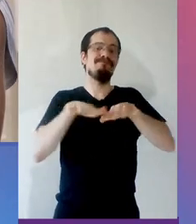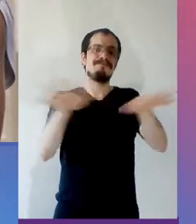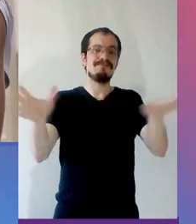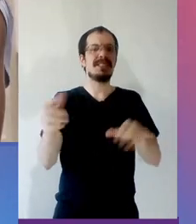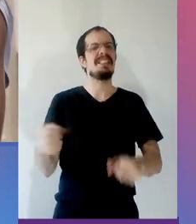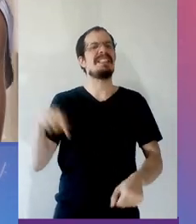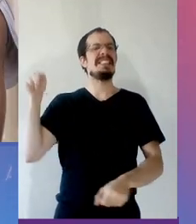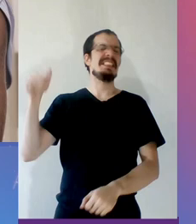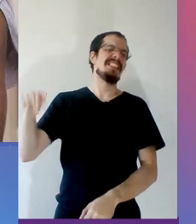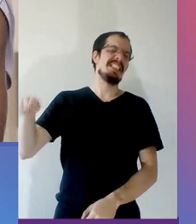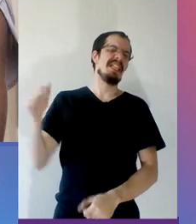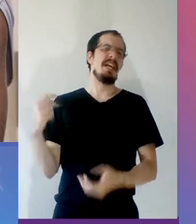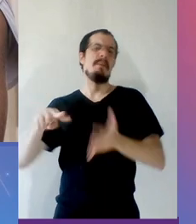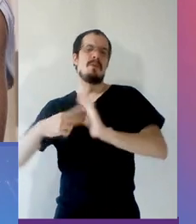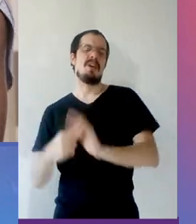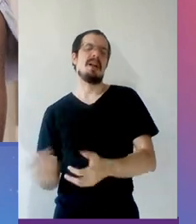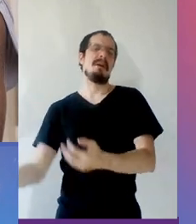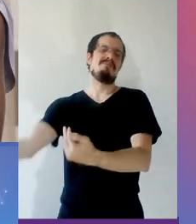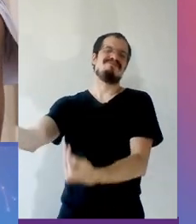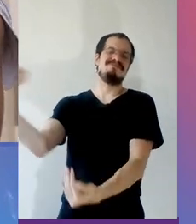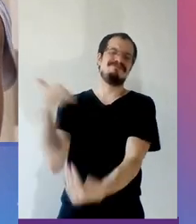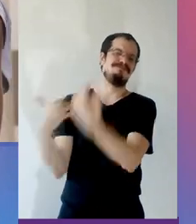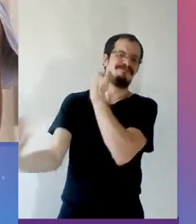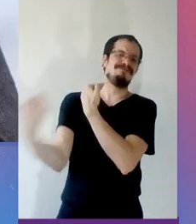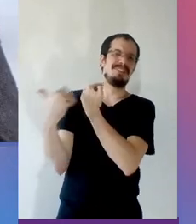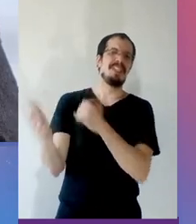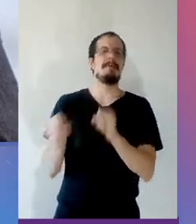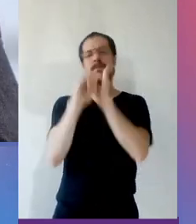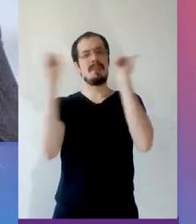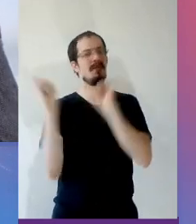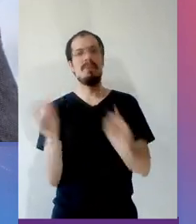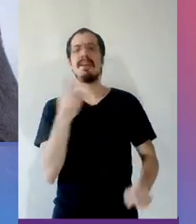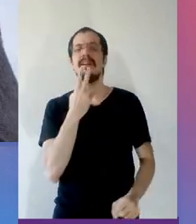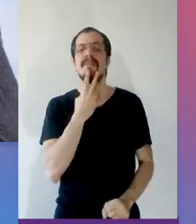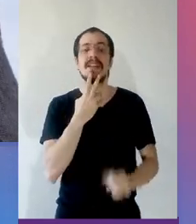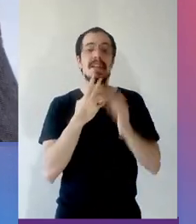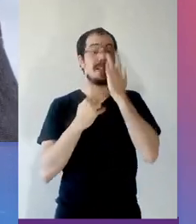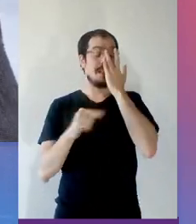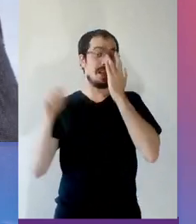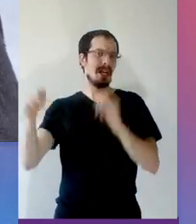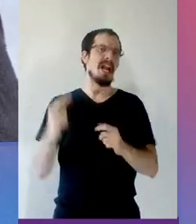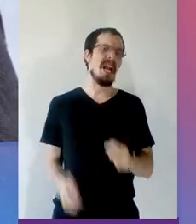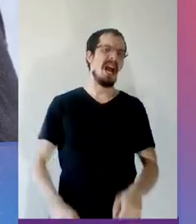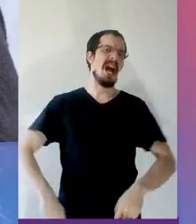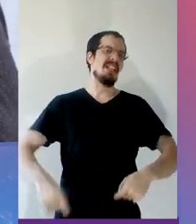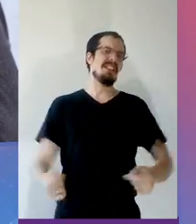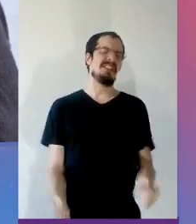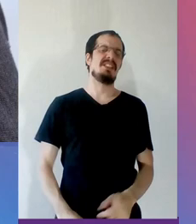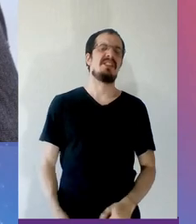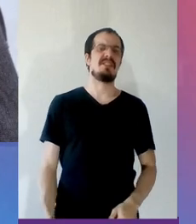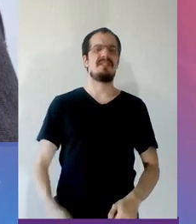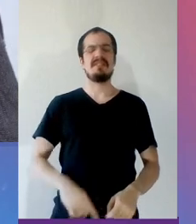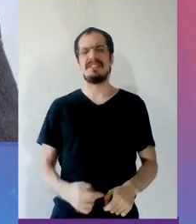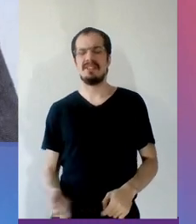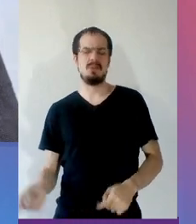generado espacios de vida cotidiana muy, muy tóxicos, muy complejos,